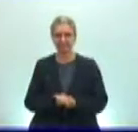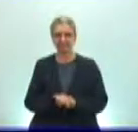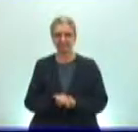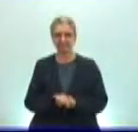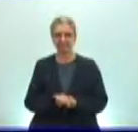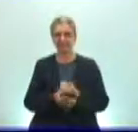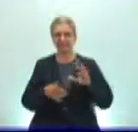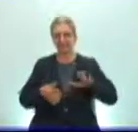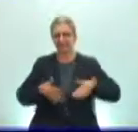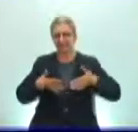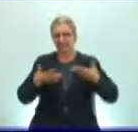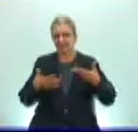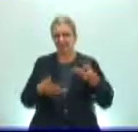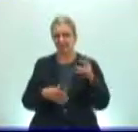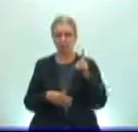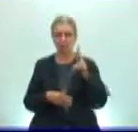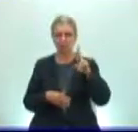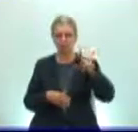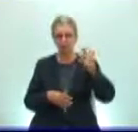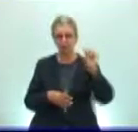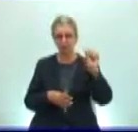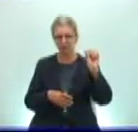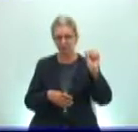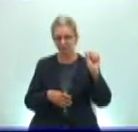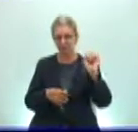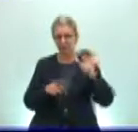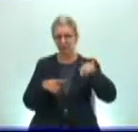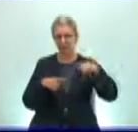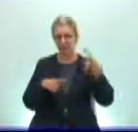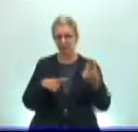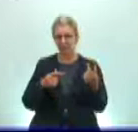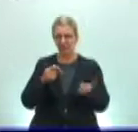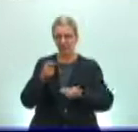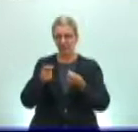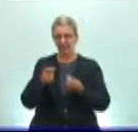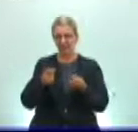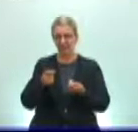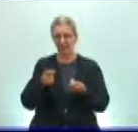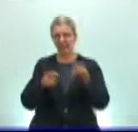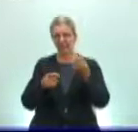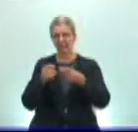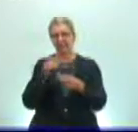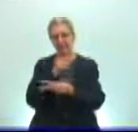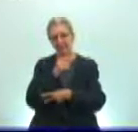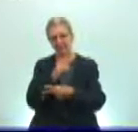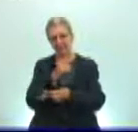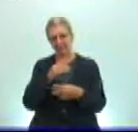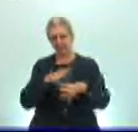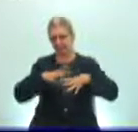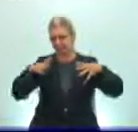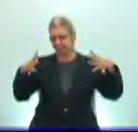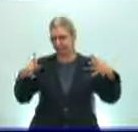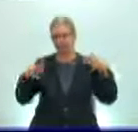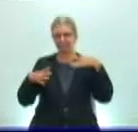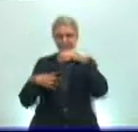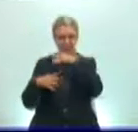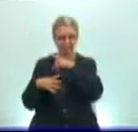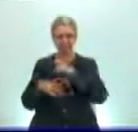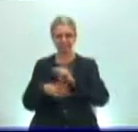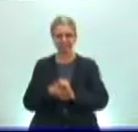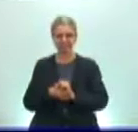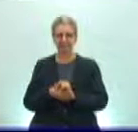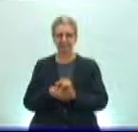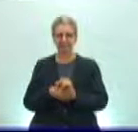el restablecimiento de la URSS después de la Gran Guerra Patria. Y vamos a profundizar la situación del país